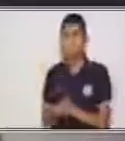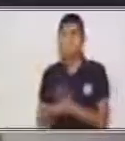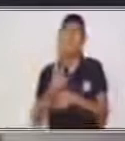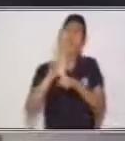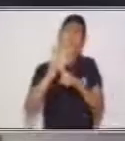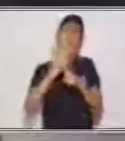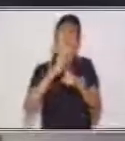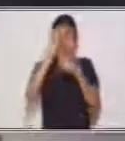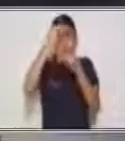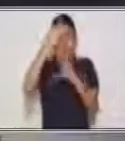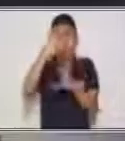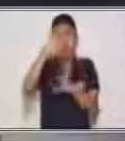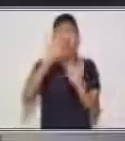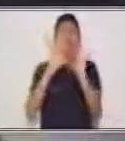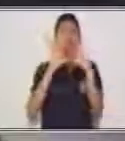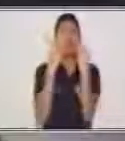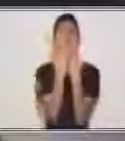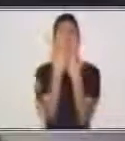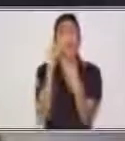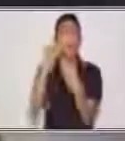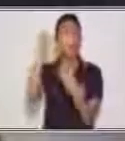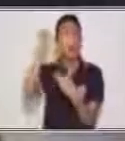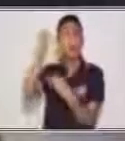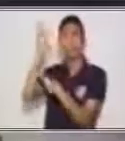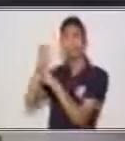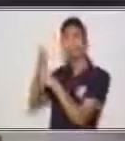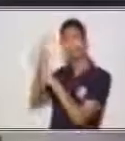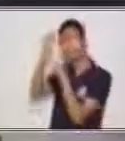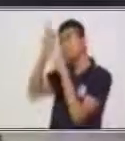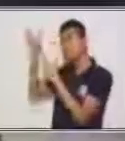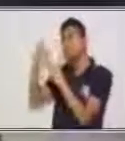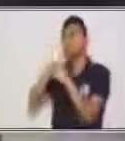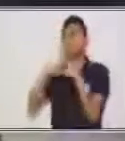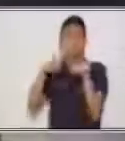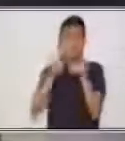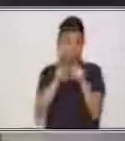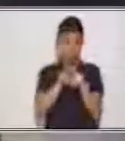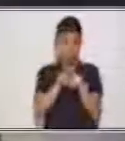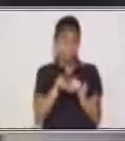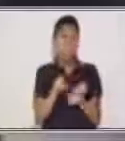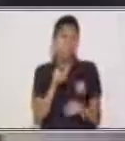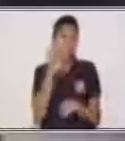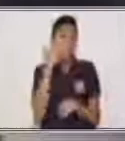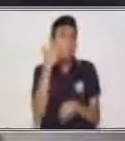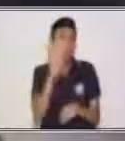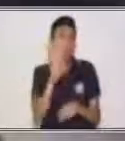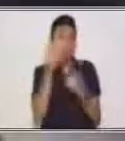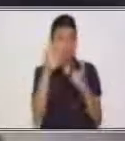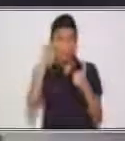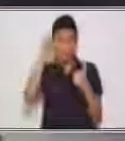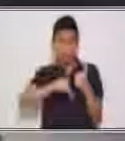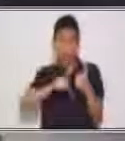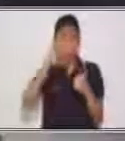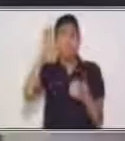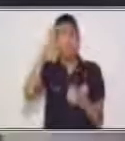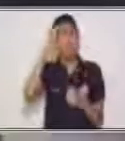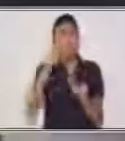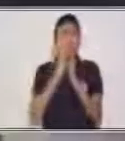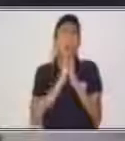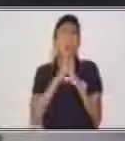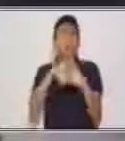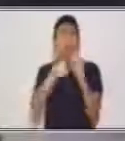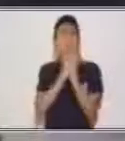Comparte todo lo que aprendimos el día de hoy con un adulto, inclusive puedes hacer el experimento también y comprueba si es cierto. Te recuerdo, lávate